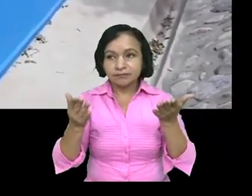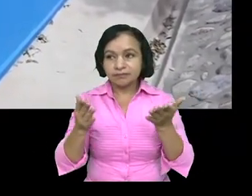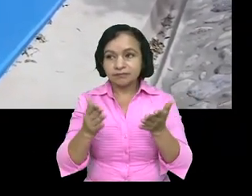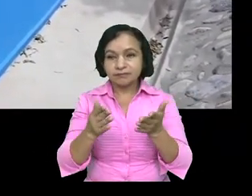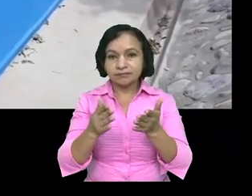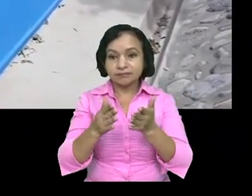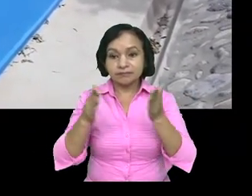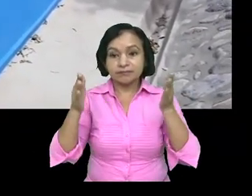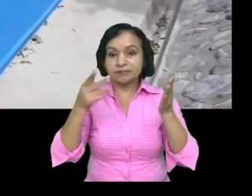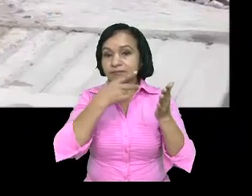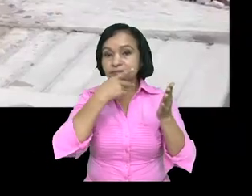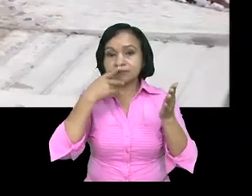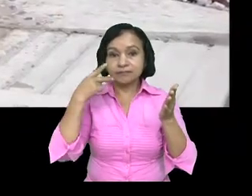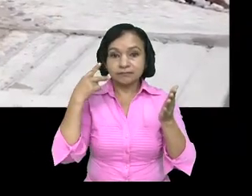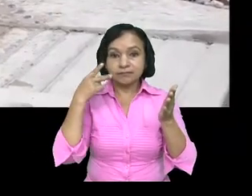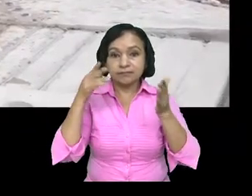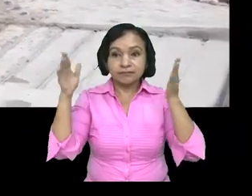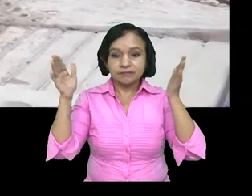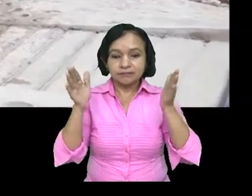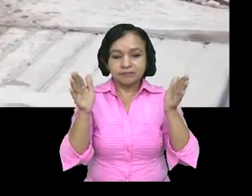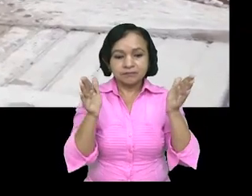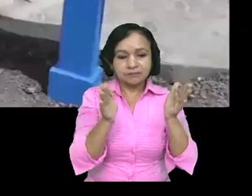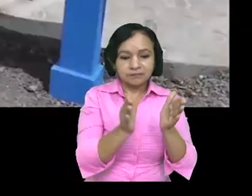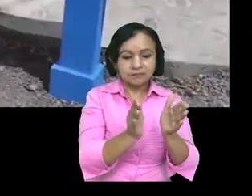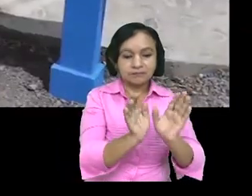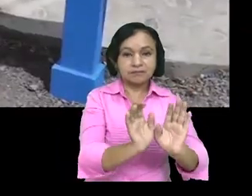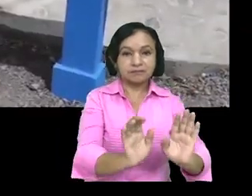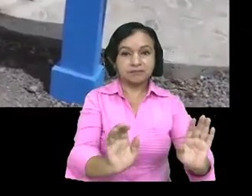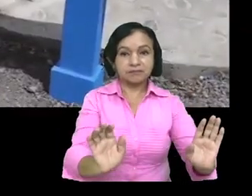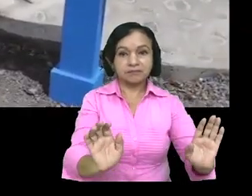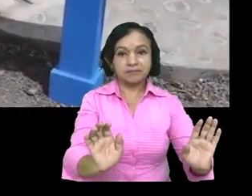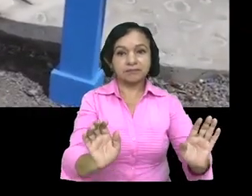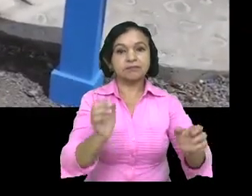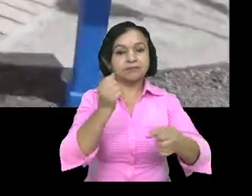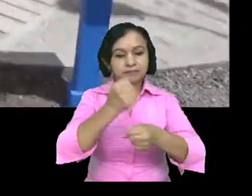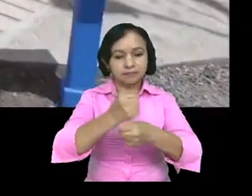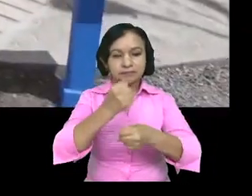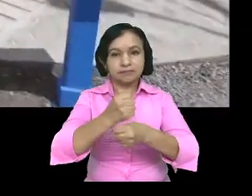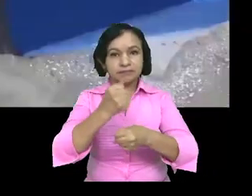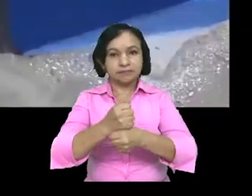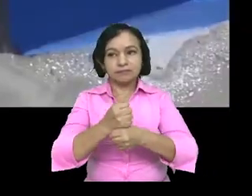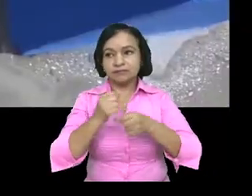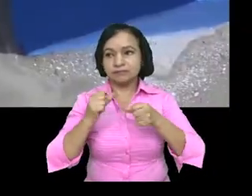camisa grande del papá, hacerle la camisita chiquita al niño, por ejemplo. Y eso es trabajo.